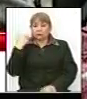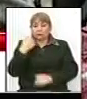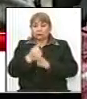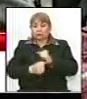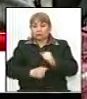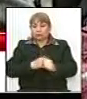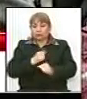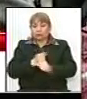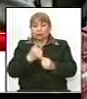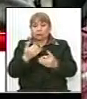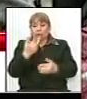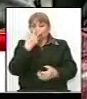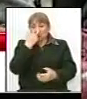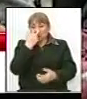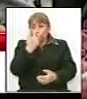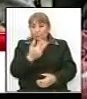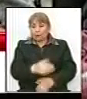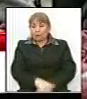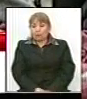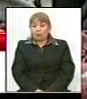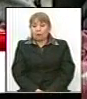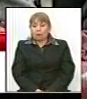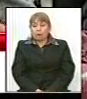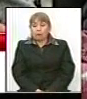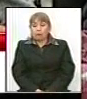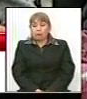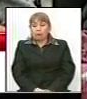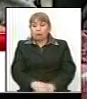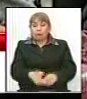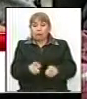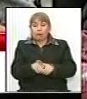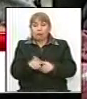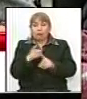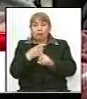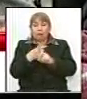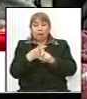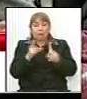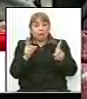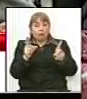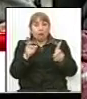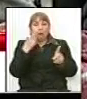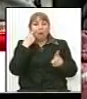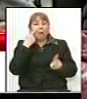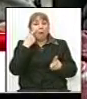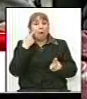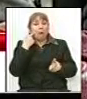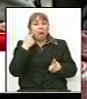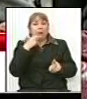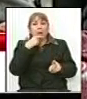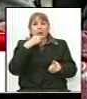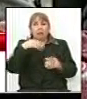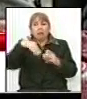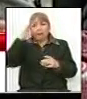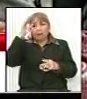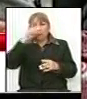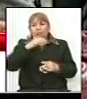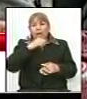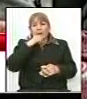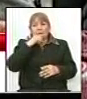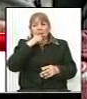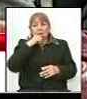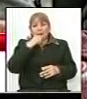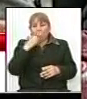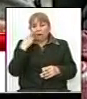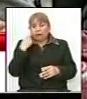ahora está volviendo a descender este dato estadístico. Con una importante diferencia entre varones y mujeres. O sea, hay más varones, adultos mayores que reciben